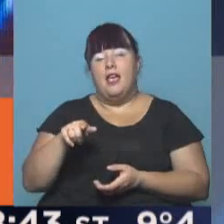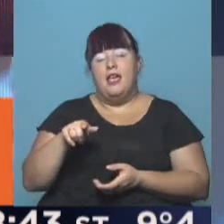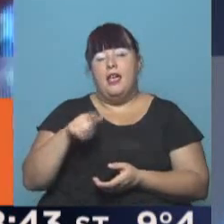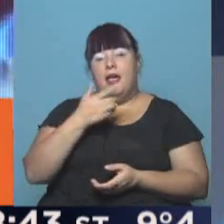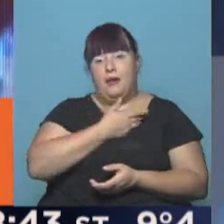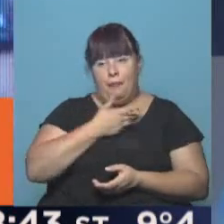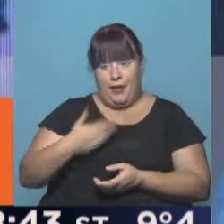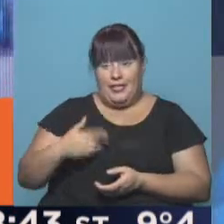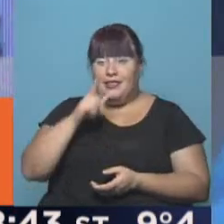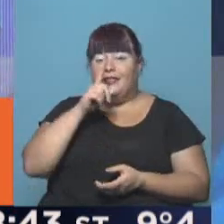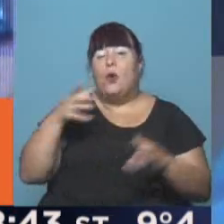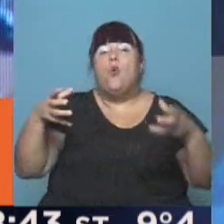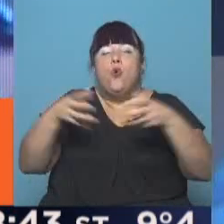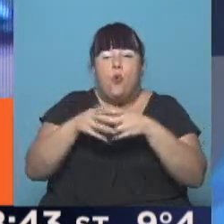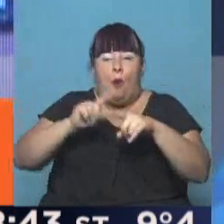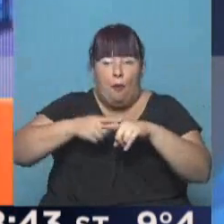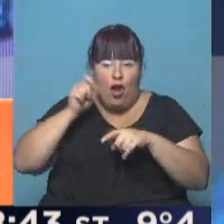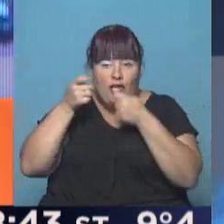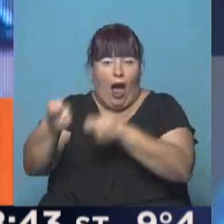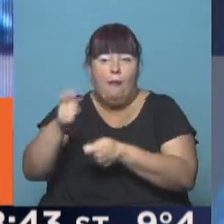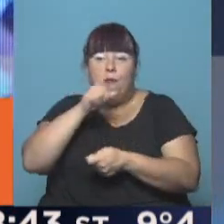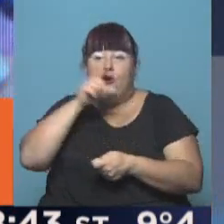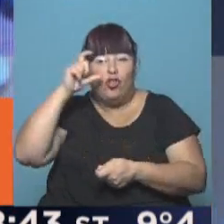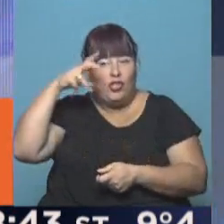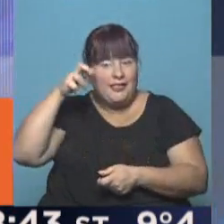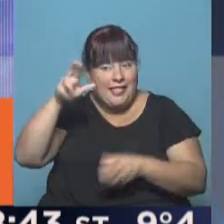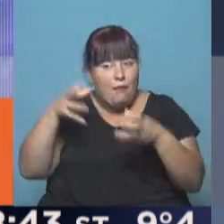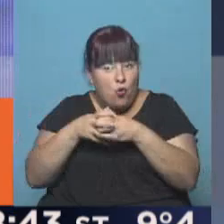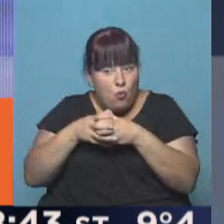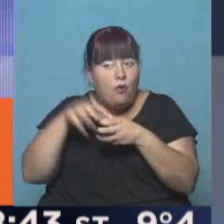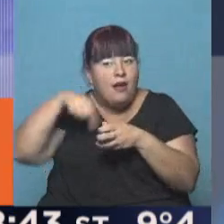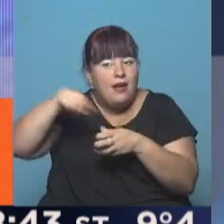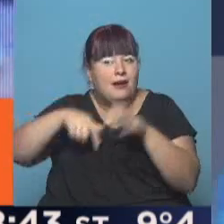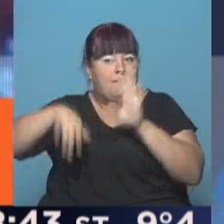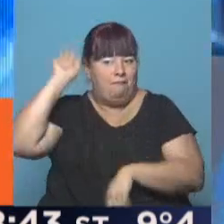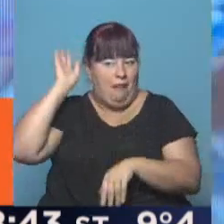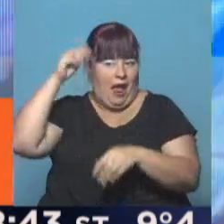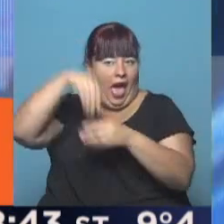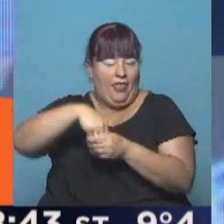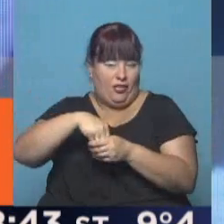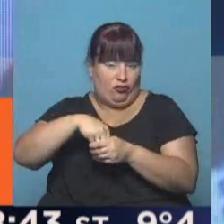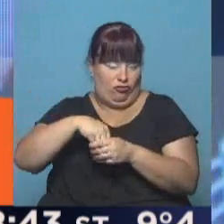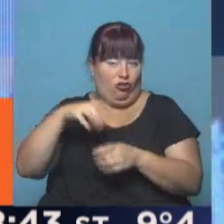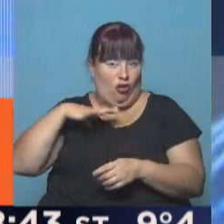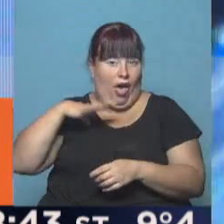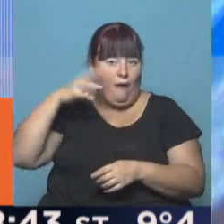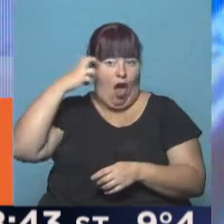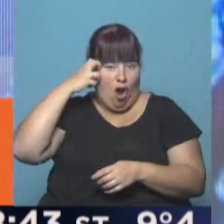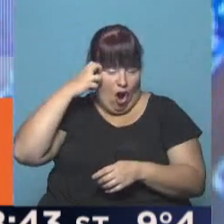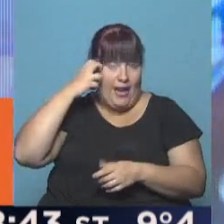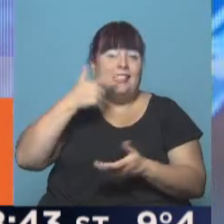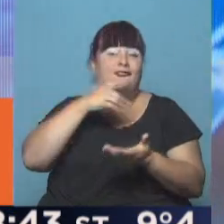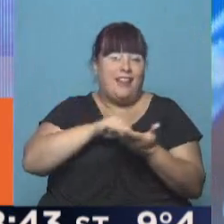el presidente Temer, las fuerzas políticas que apoyan al presidente Temer son los que tienen la mayoría actualmente en el Congreso y en